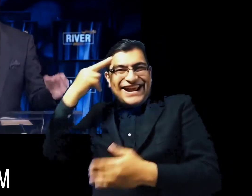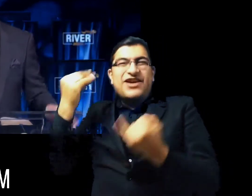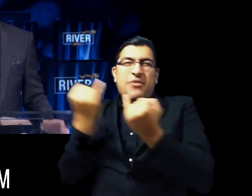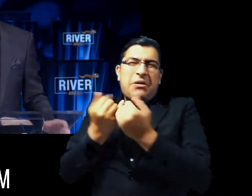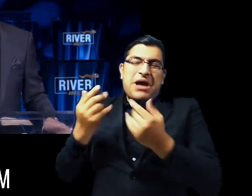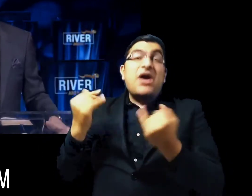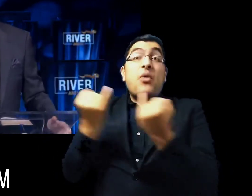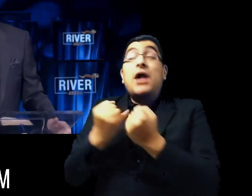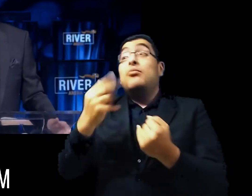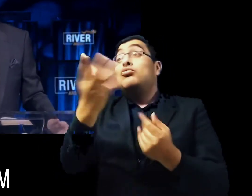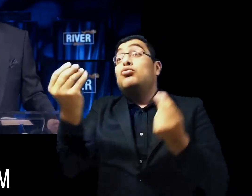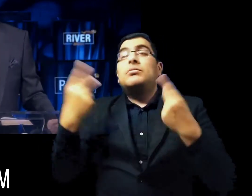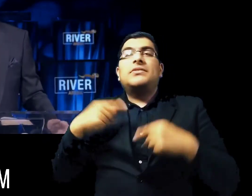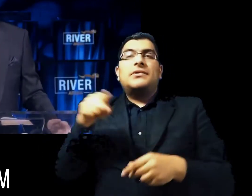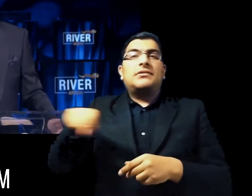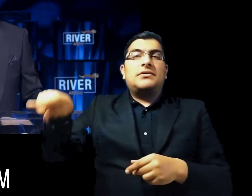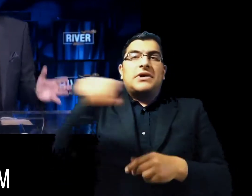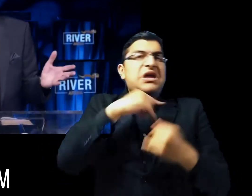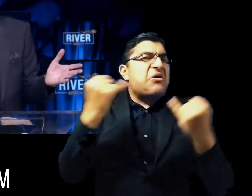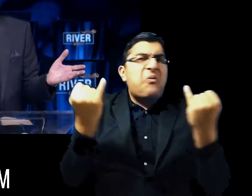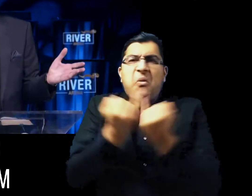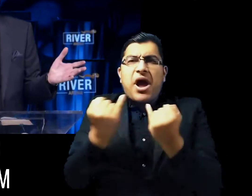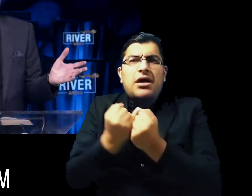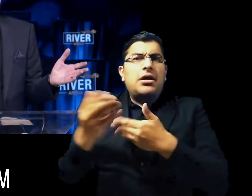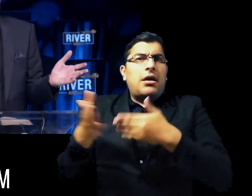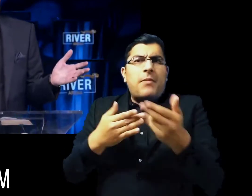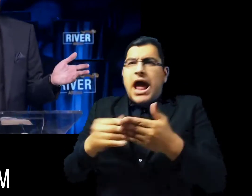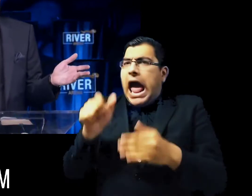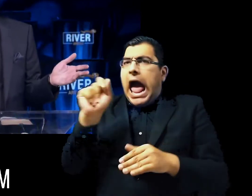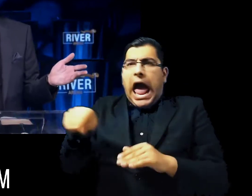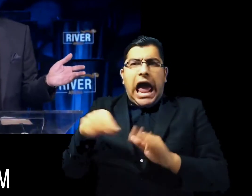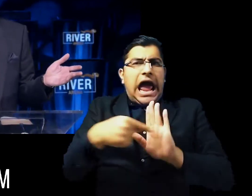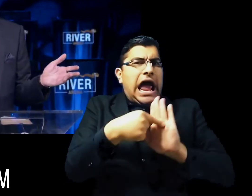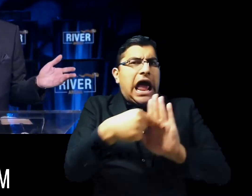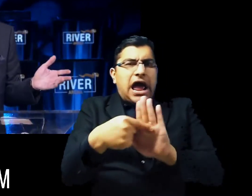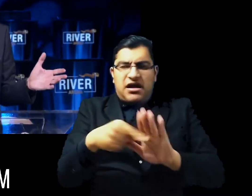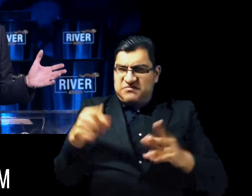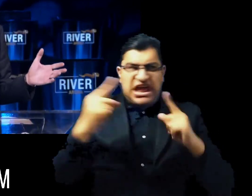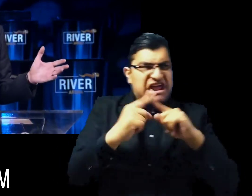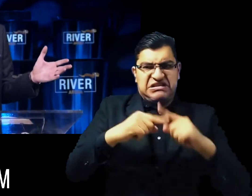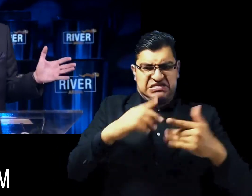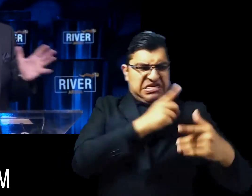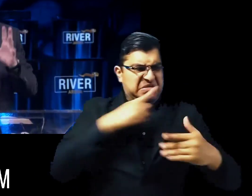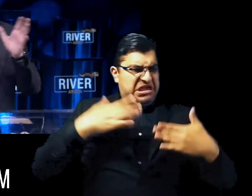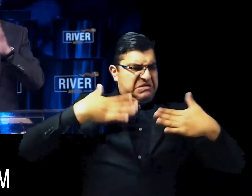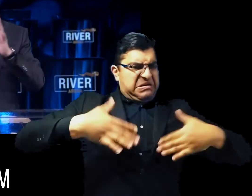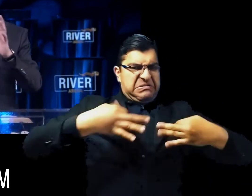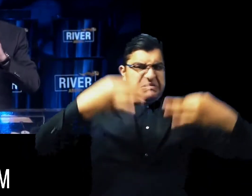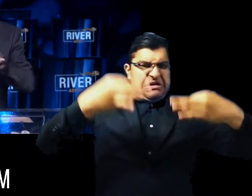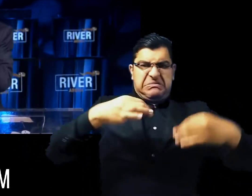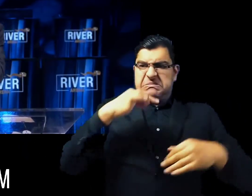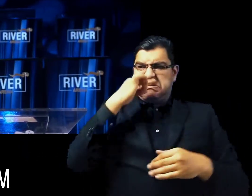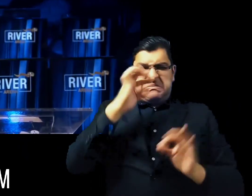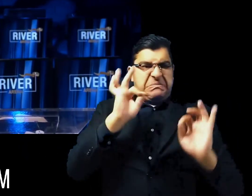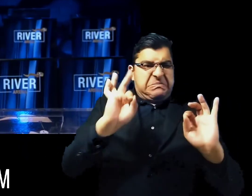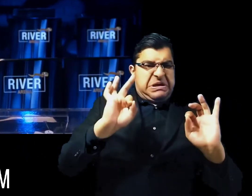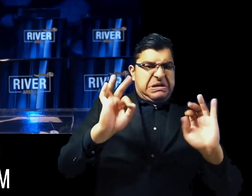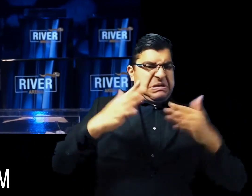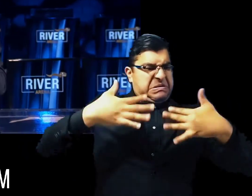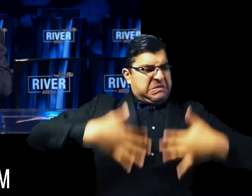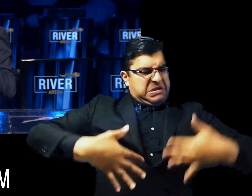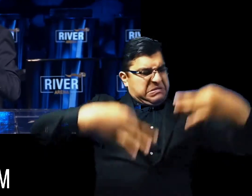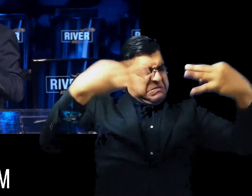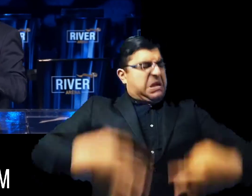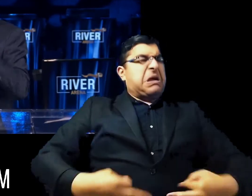unos cuantos, estaba de moda enseñar a la iglesia respecto a la vestimenta modesta, porque era el